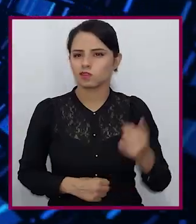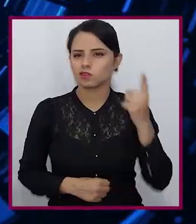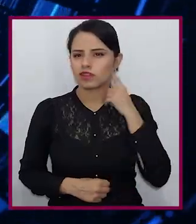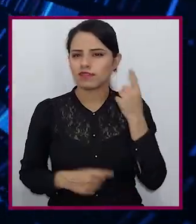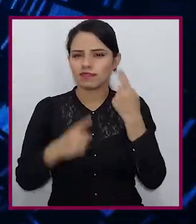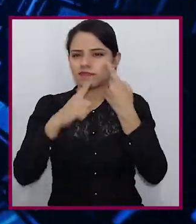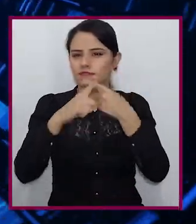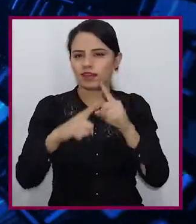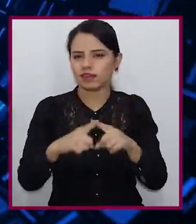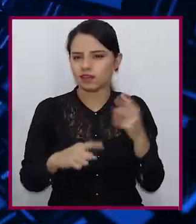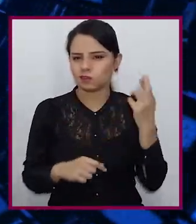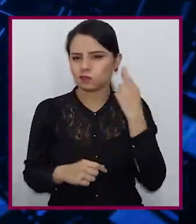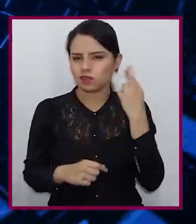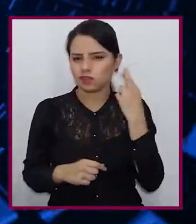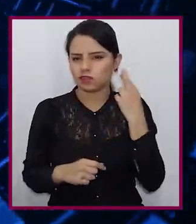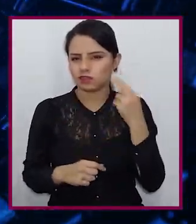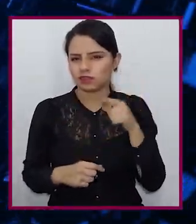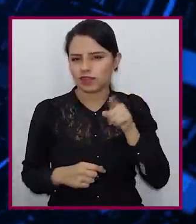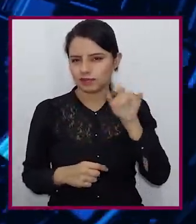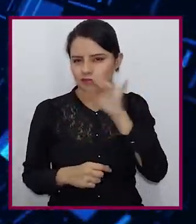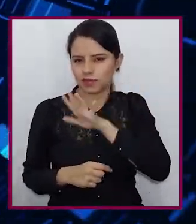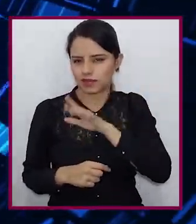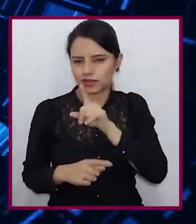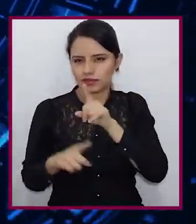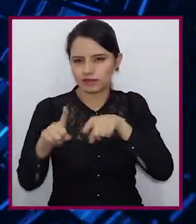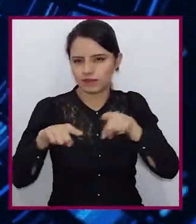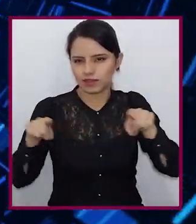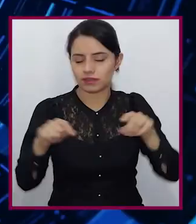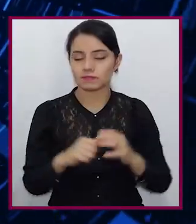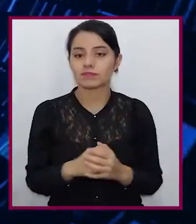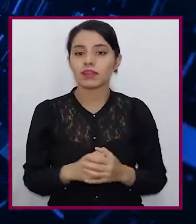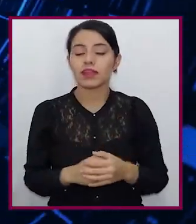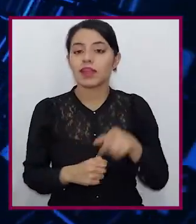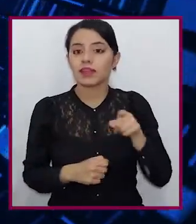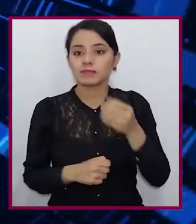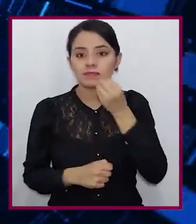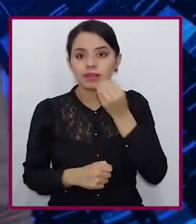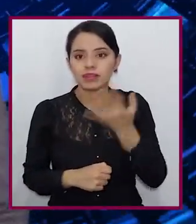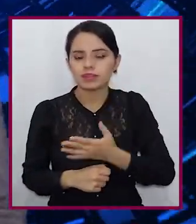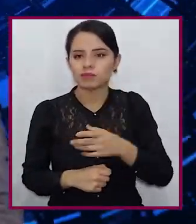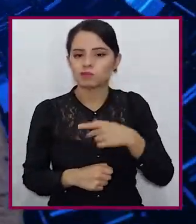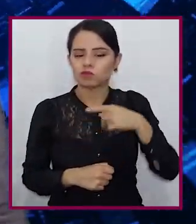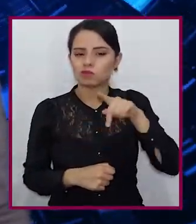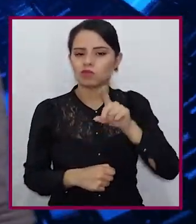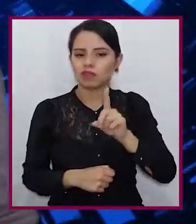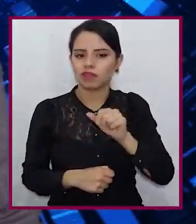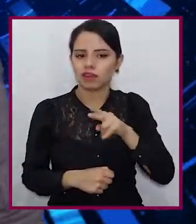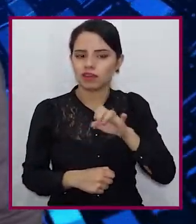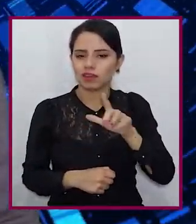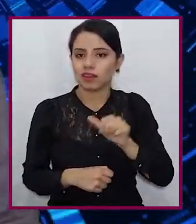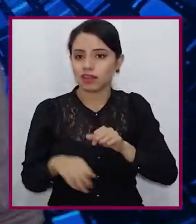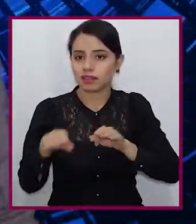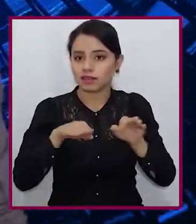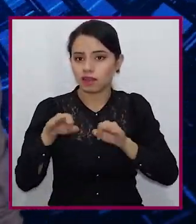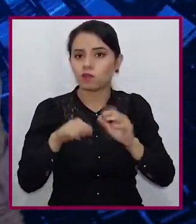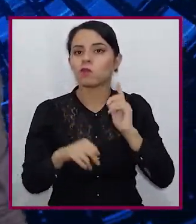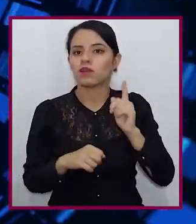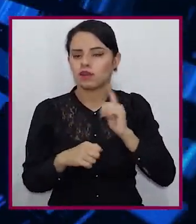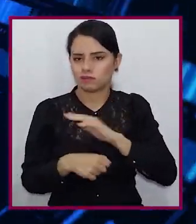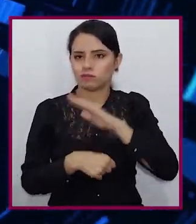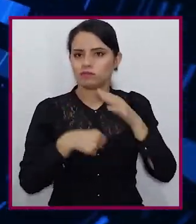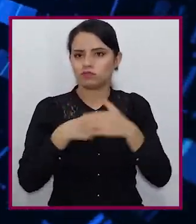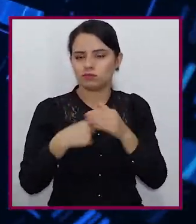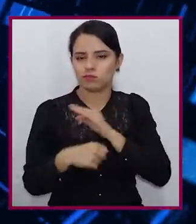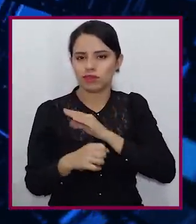¡Órale, Tiva! Eso estuvo padrísimo. ¡Qué mega viajado el trabajo de Dianela! Ojalá pronto la podamos tener en entrevista.